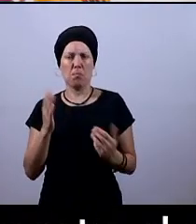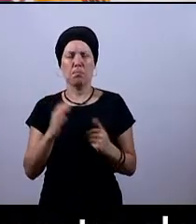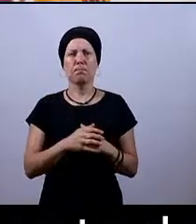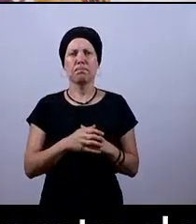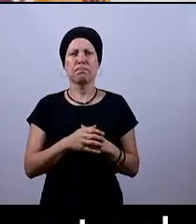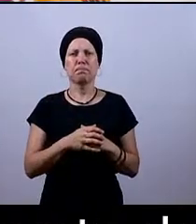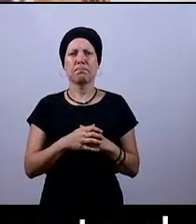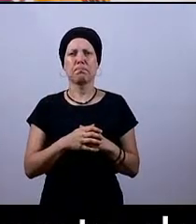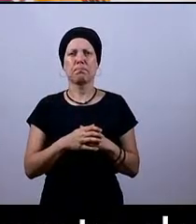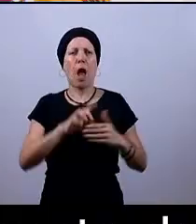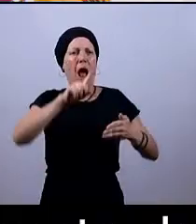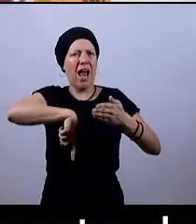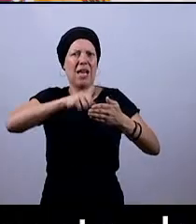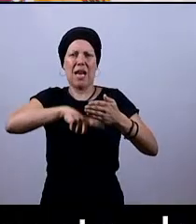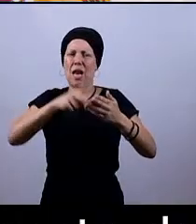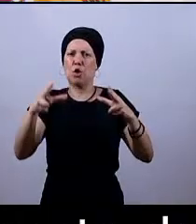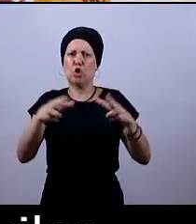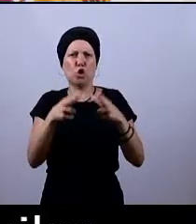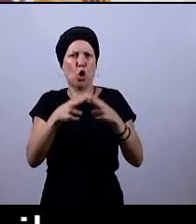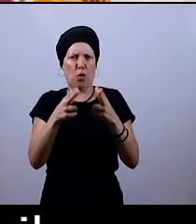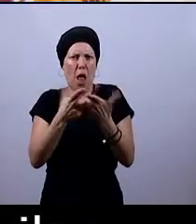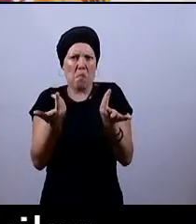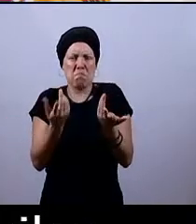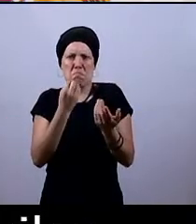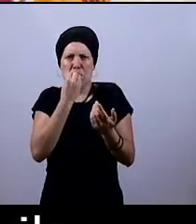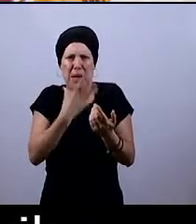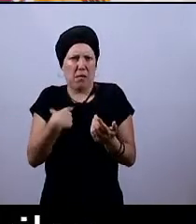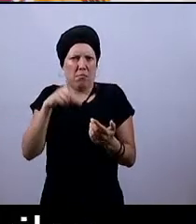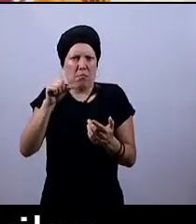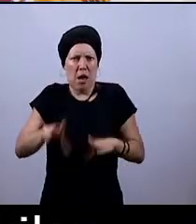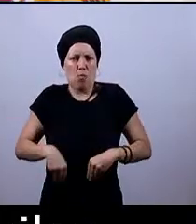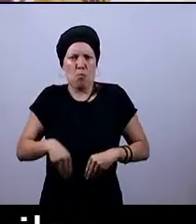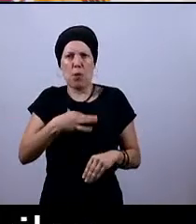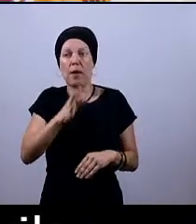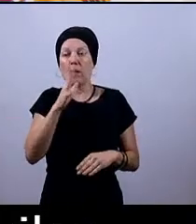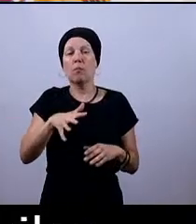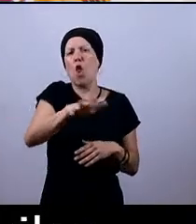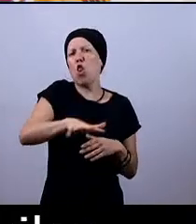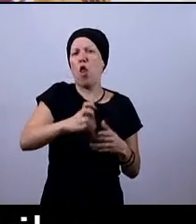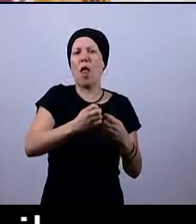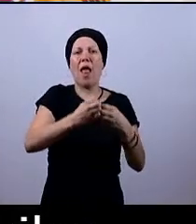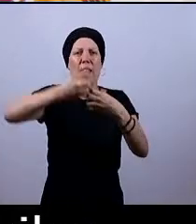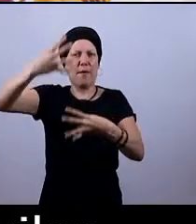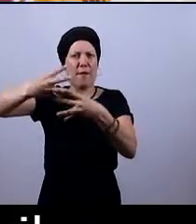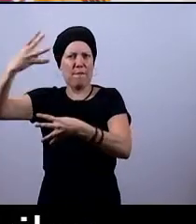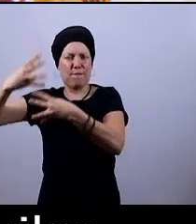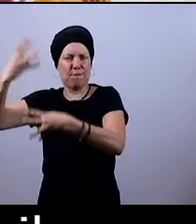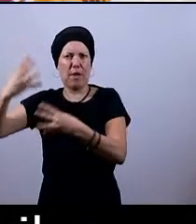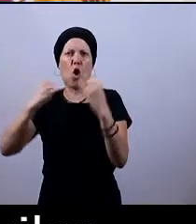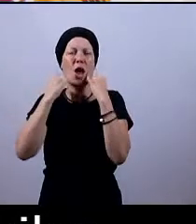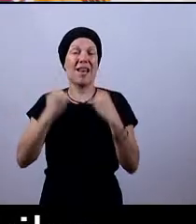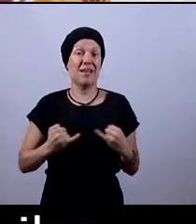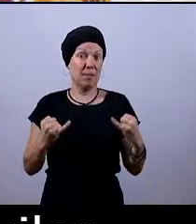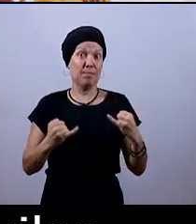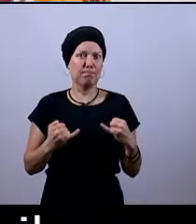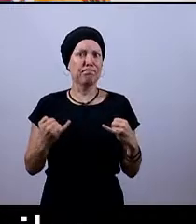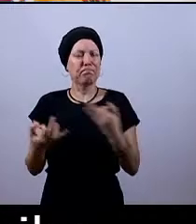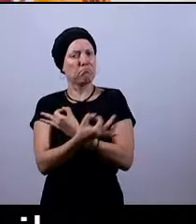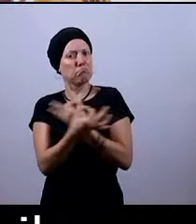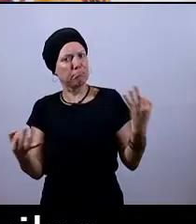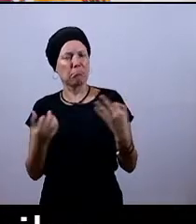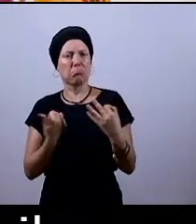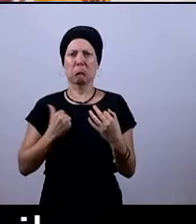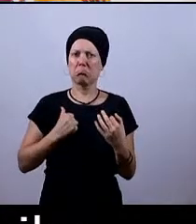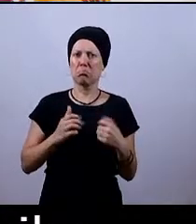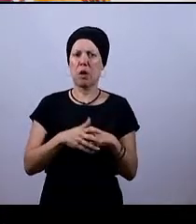a alquiler social asequible y se van a ubicar en edificios energéticamente eficientes de